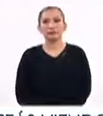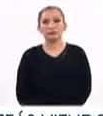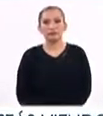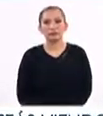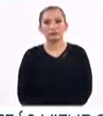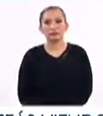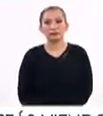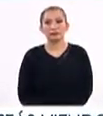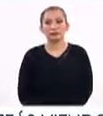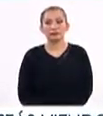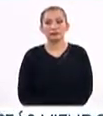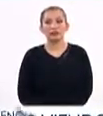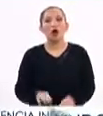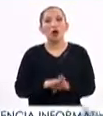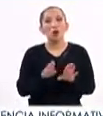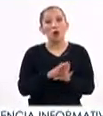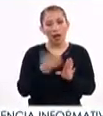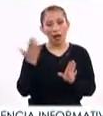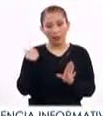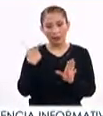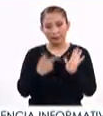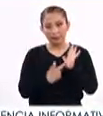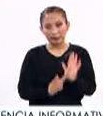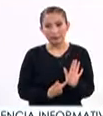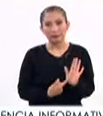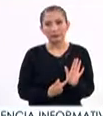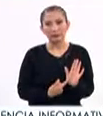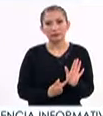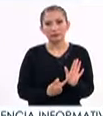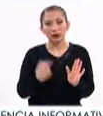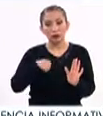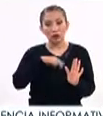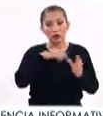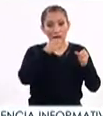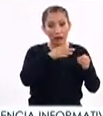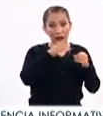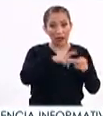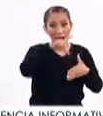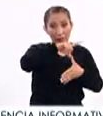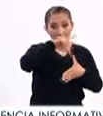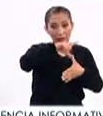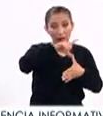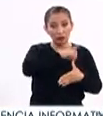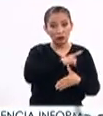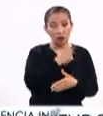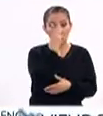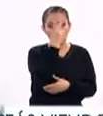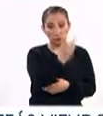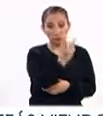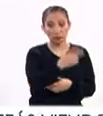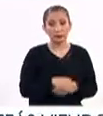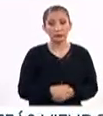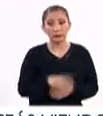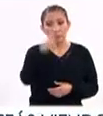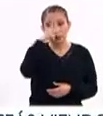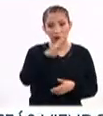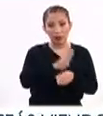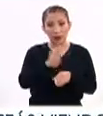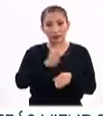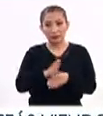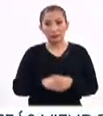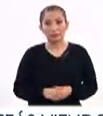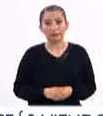Porque ya como he presentado, nuestra oficina en Latinoamérica solamente hay 2, ¿no? México y